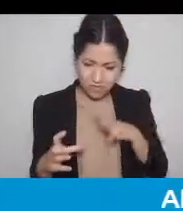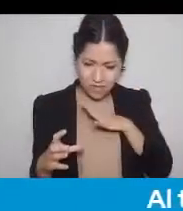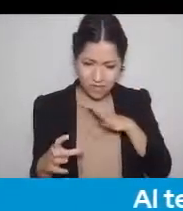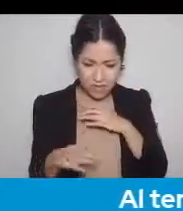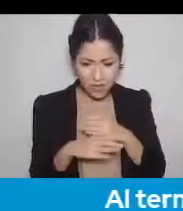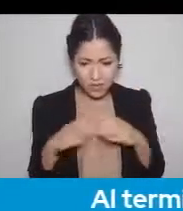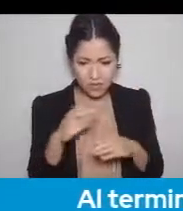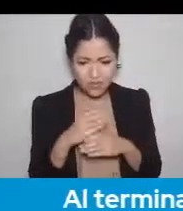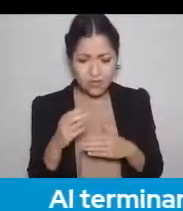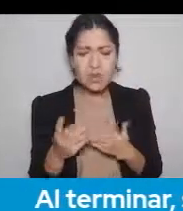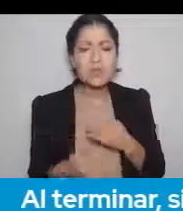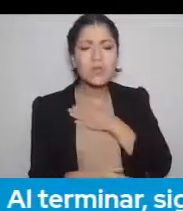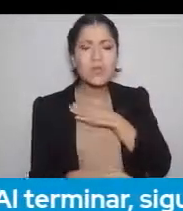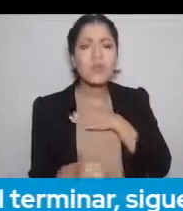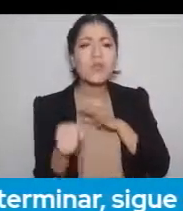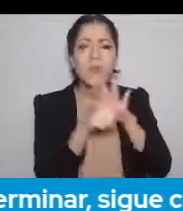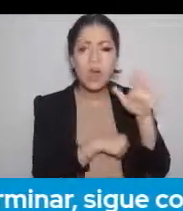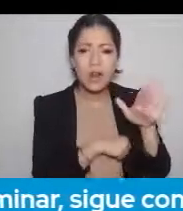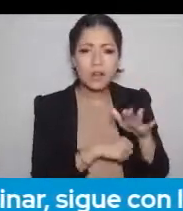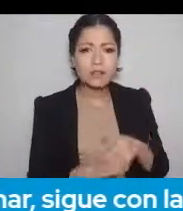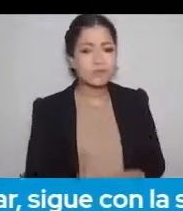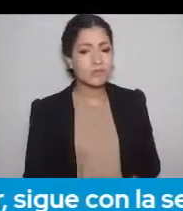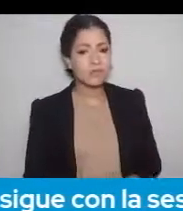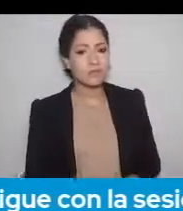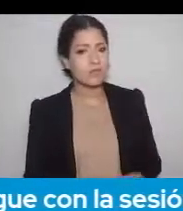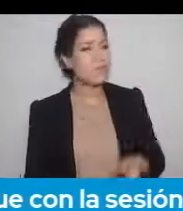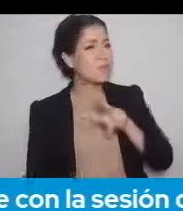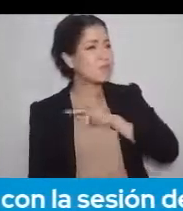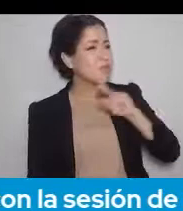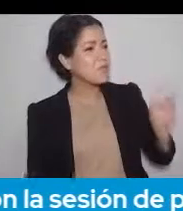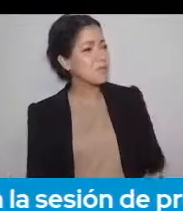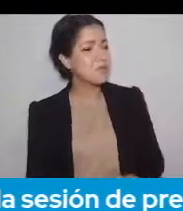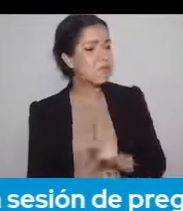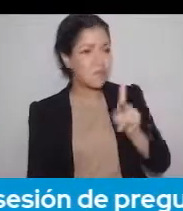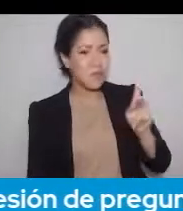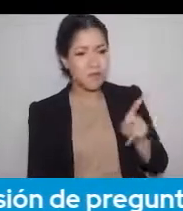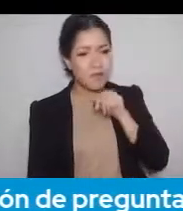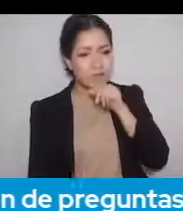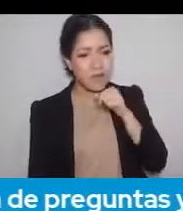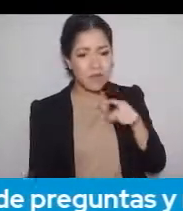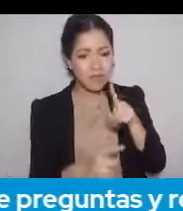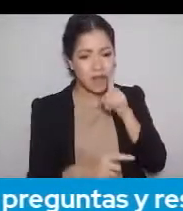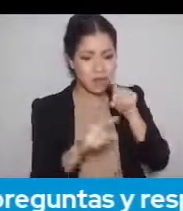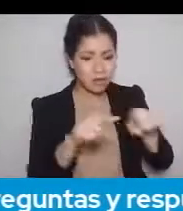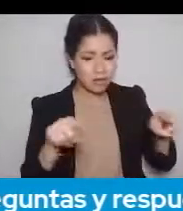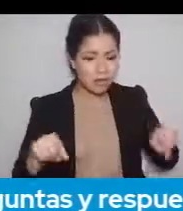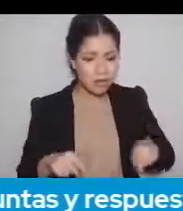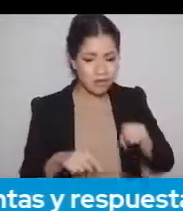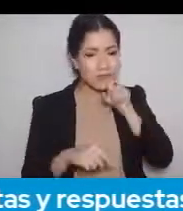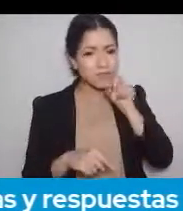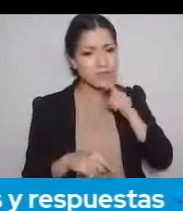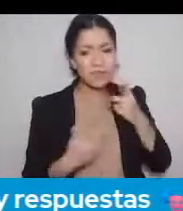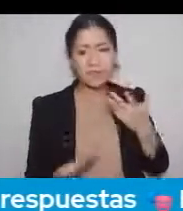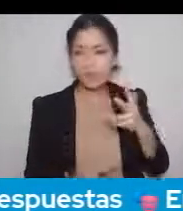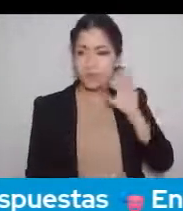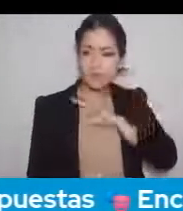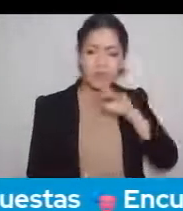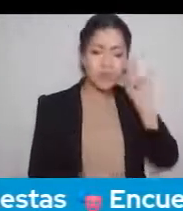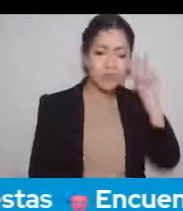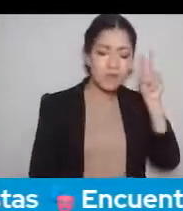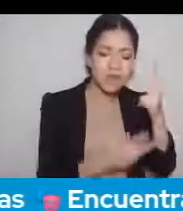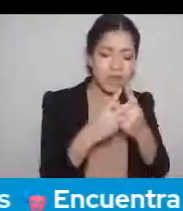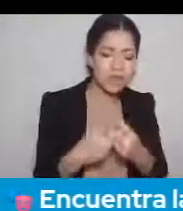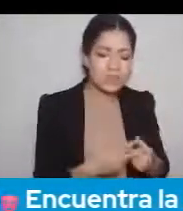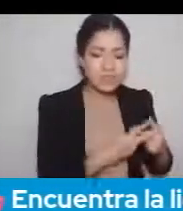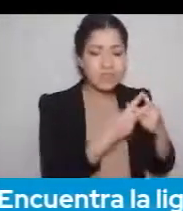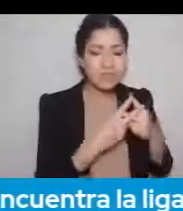El estanque de mi pueblo. Lleno de sapos. Un trozo de agua para mirar estrellas. Cada quien encuentra el cielo donde quiere.